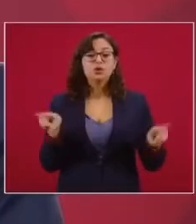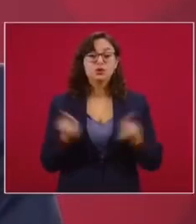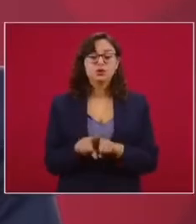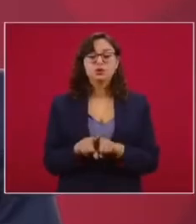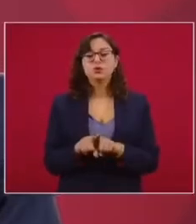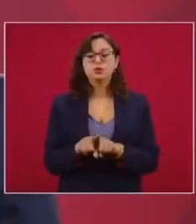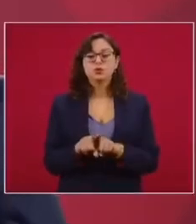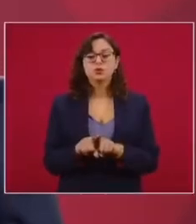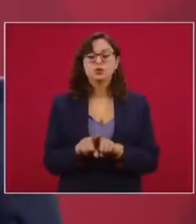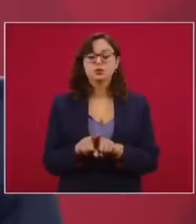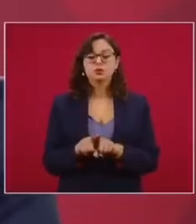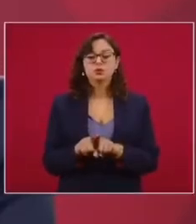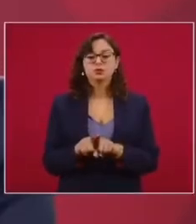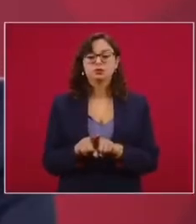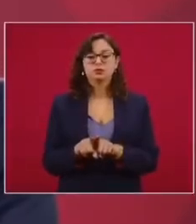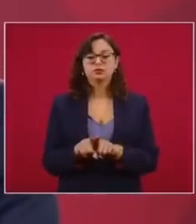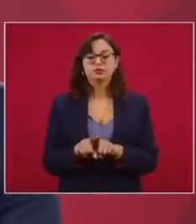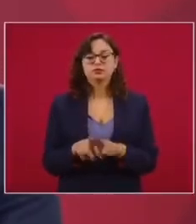ya no